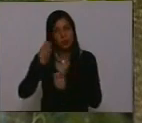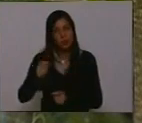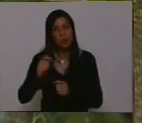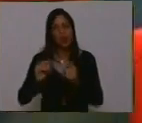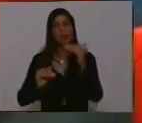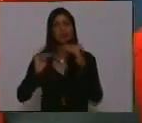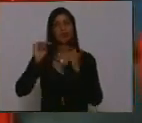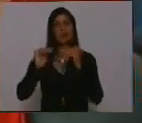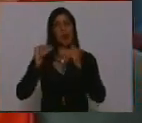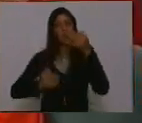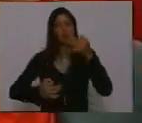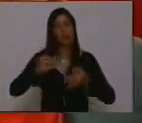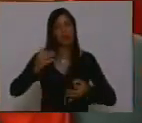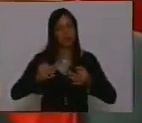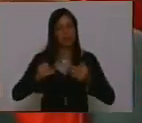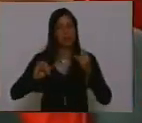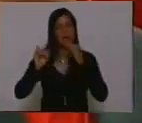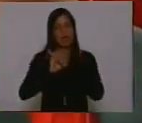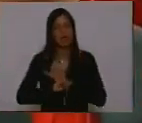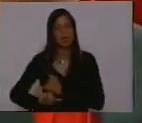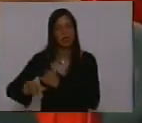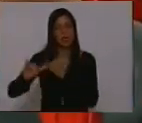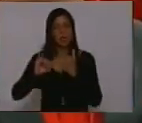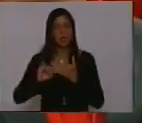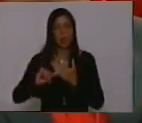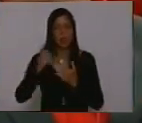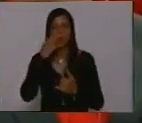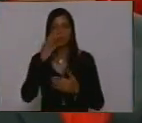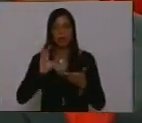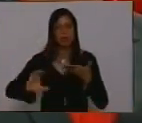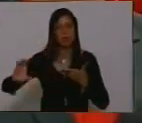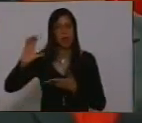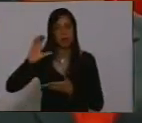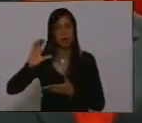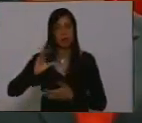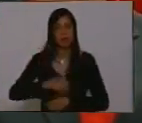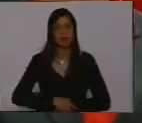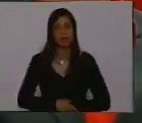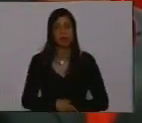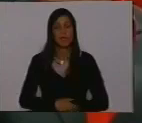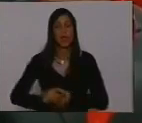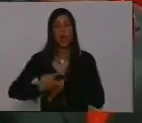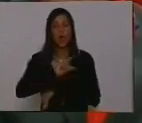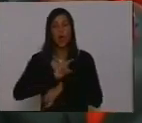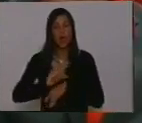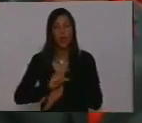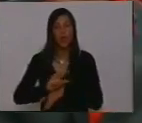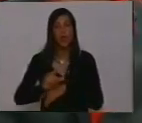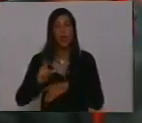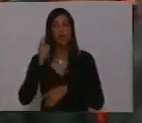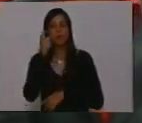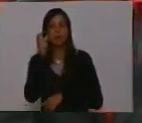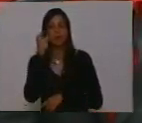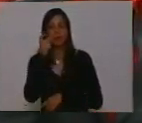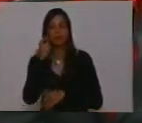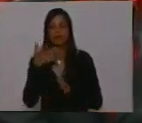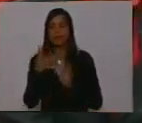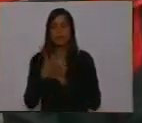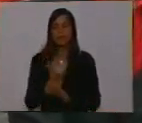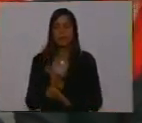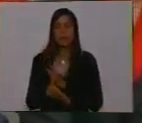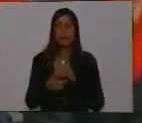justicia, igualdad, equidad y calidad. El Estado garantizará la relación